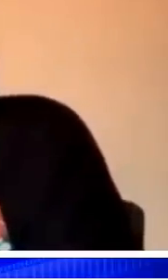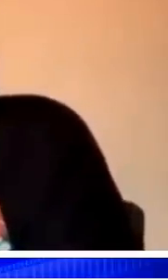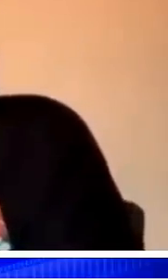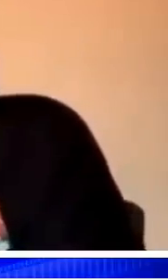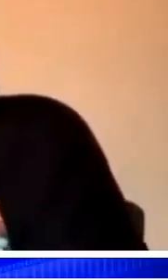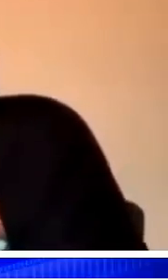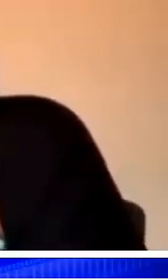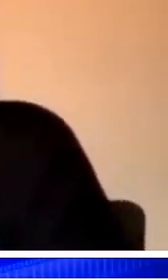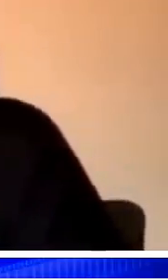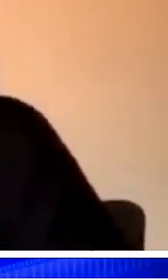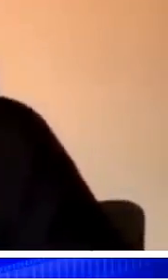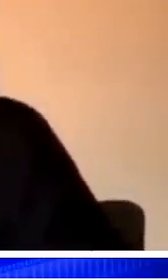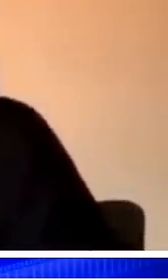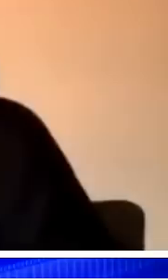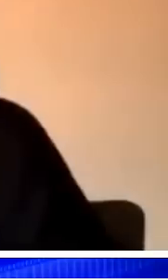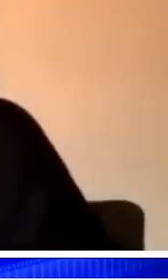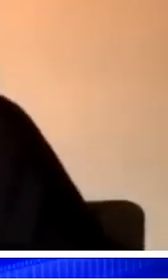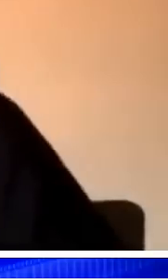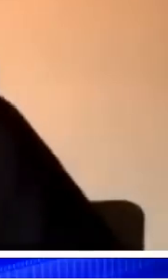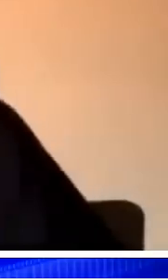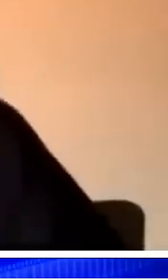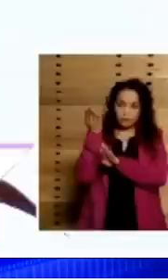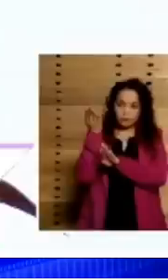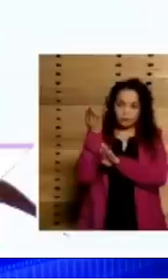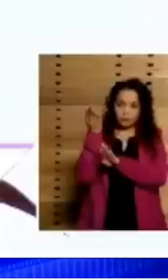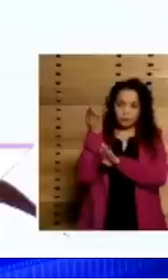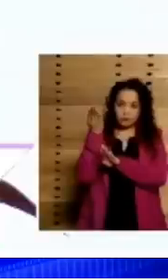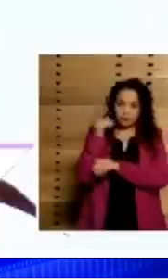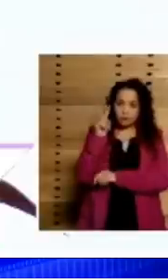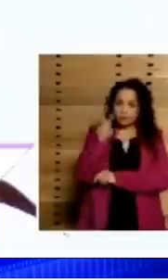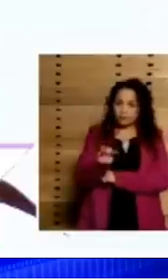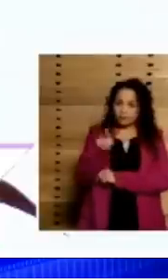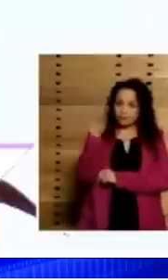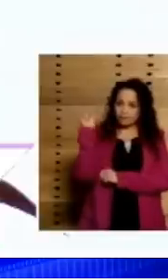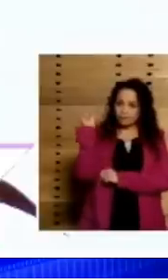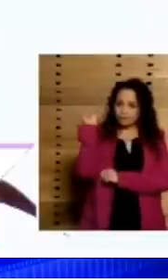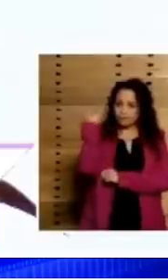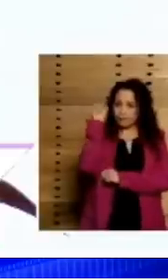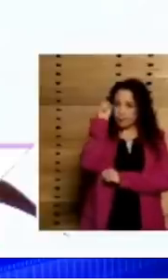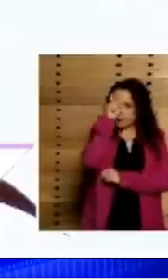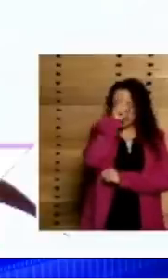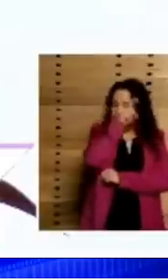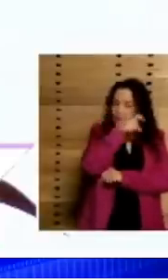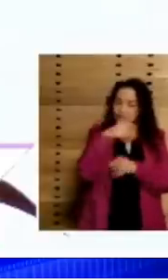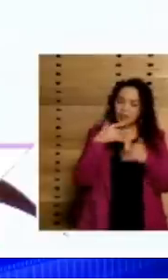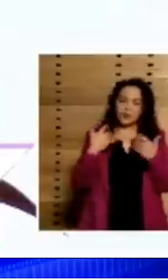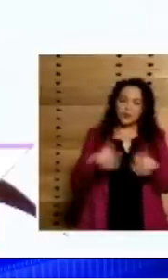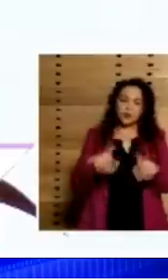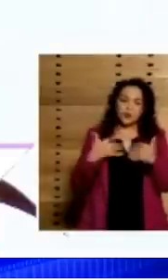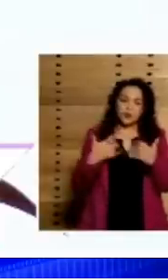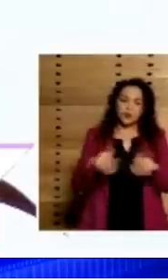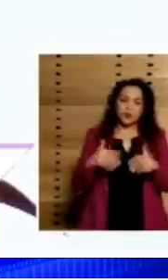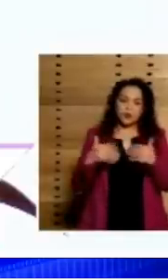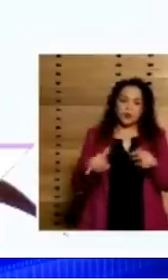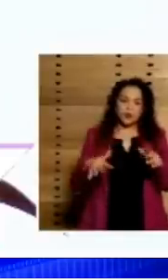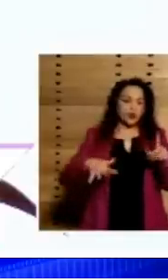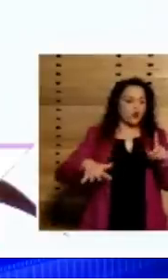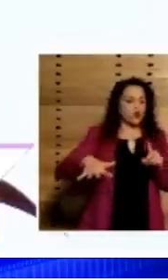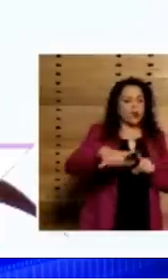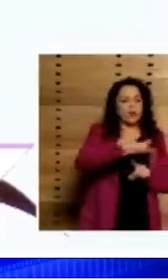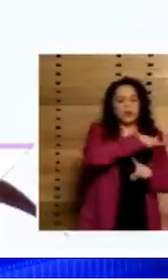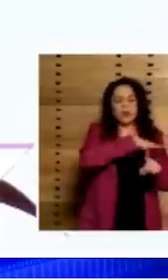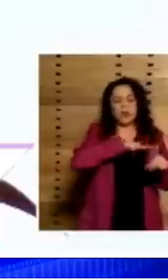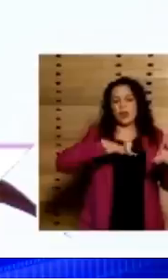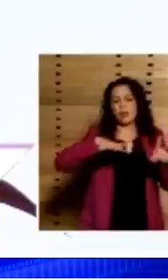corrupción de los privilegios fuera destinado al pueblo de México algo que Santiago krill o a lo que Santiago krill ya le